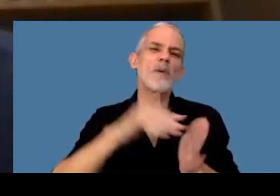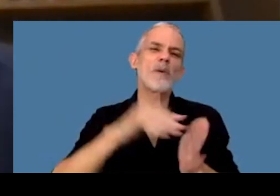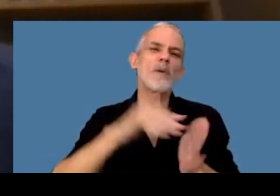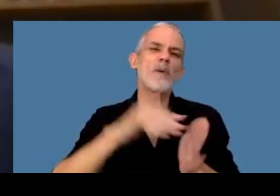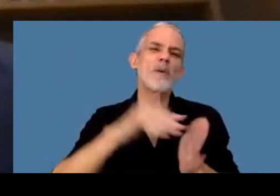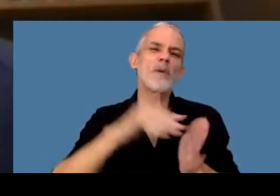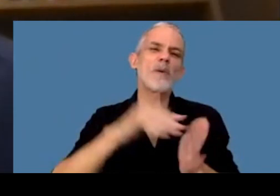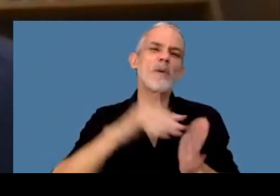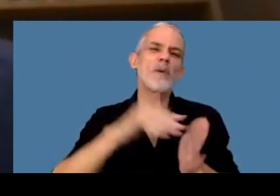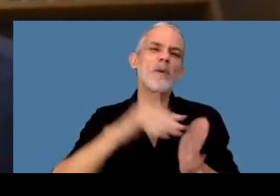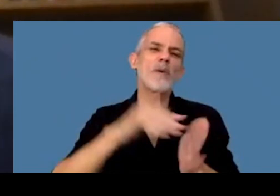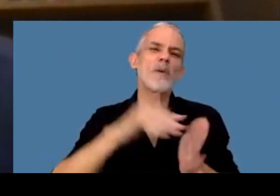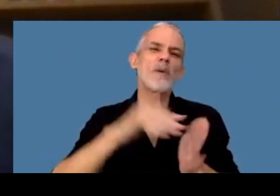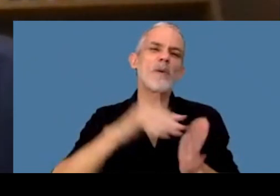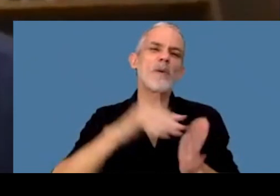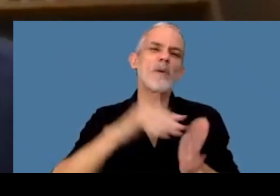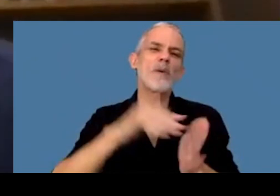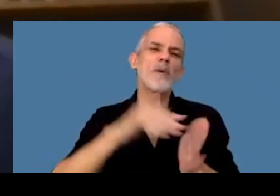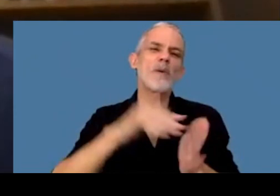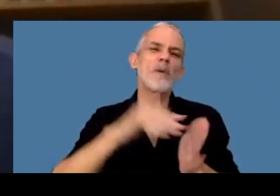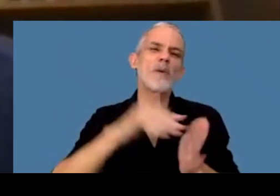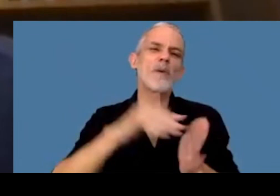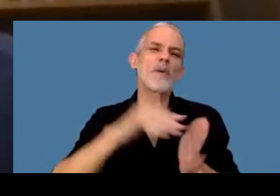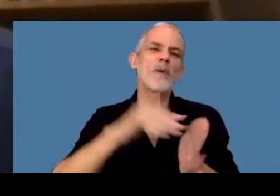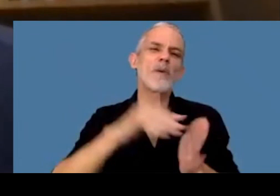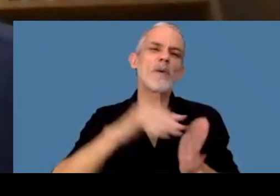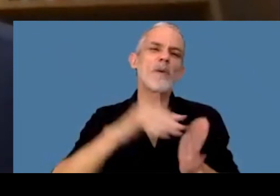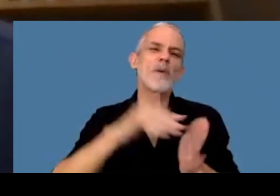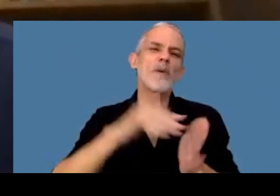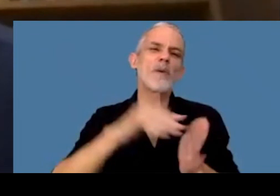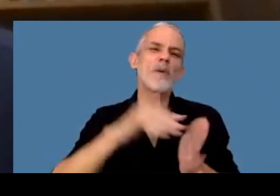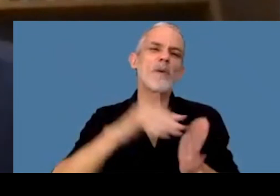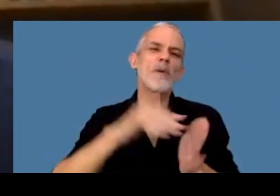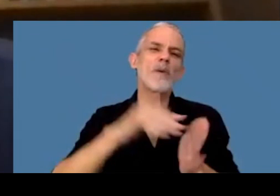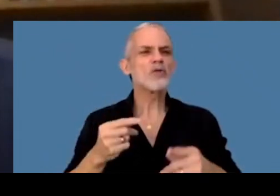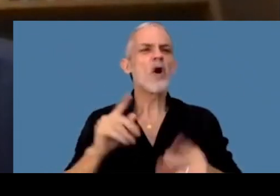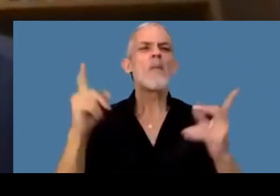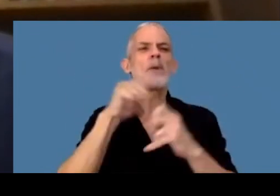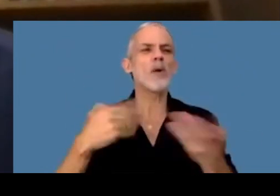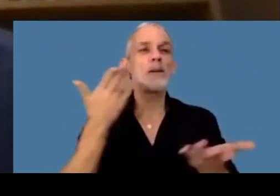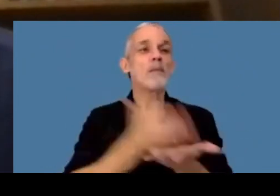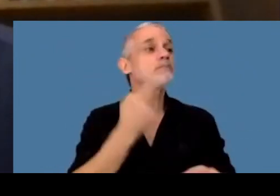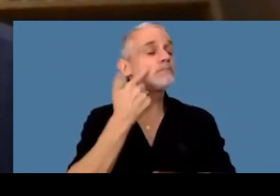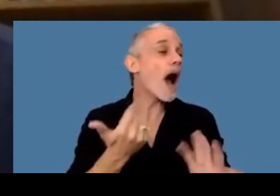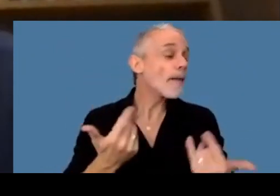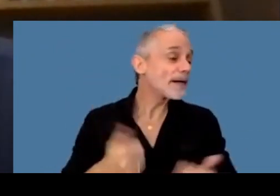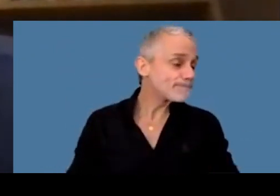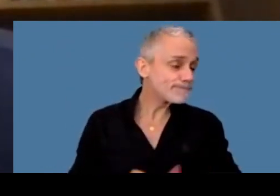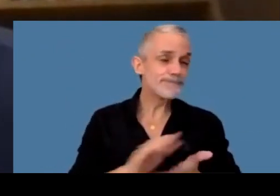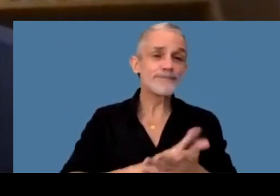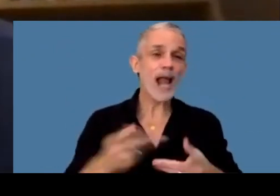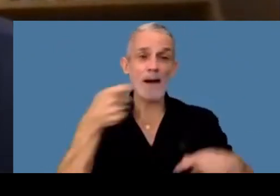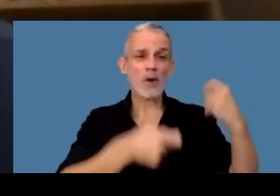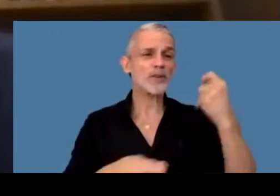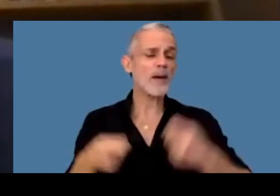las organizaciones sindicales lo que tienen que hacer. Uno viene a poner problemas sobre la mesa para tratar de aportar a